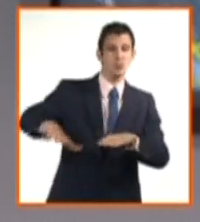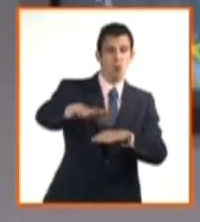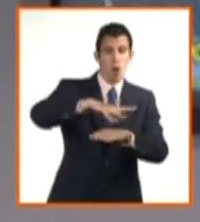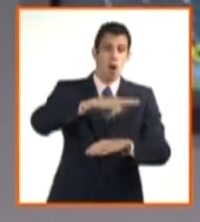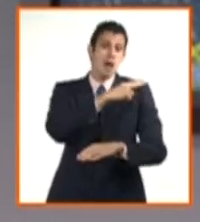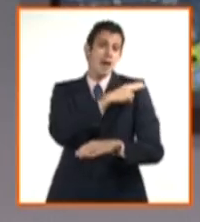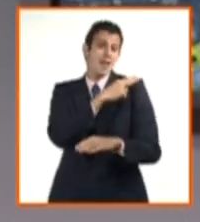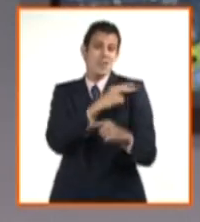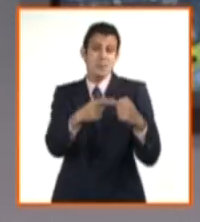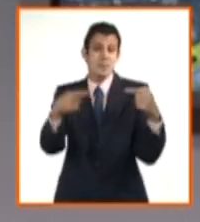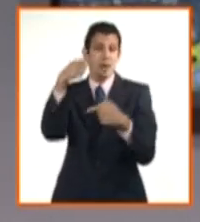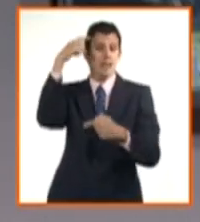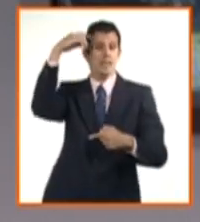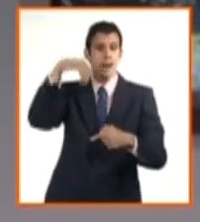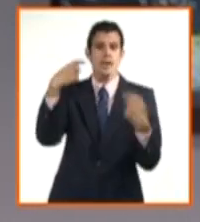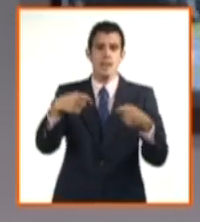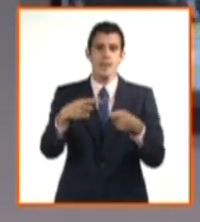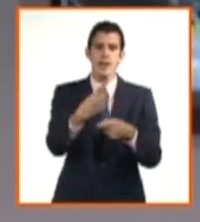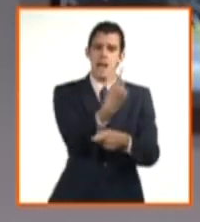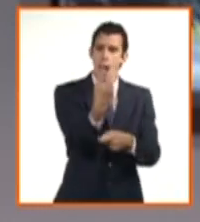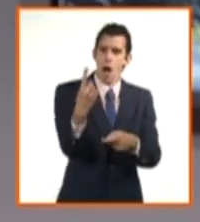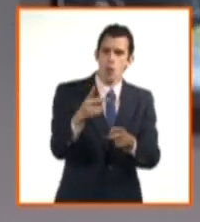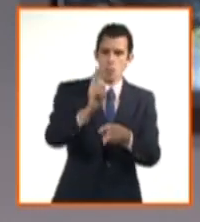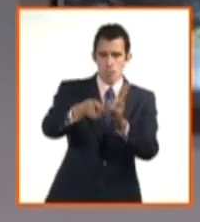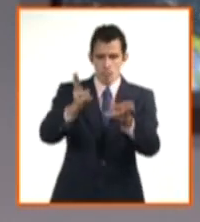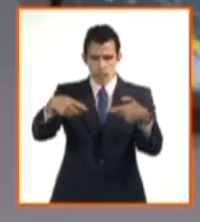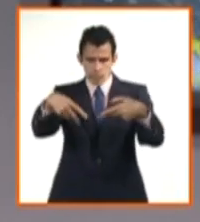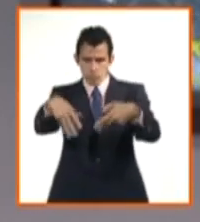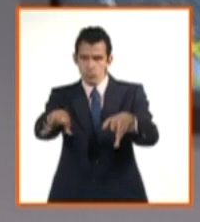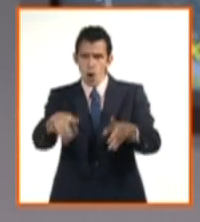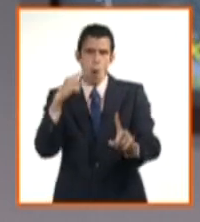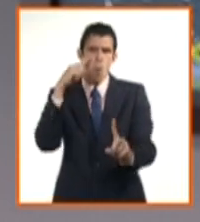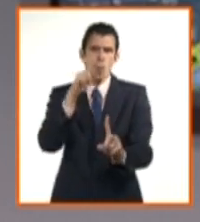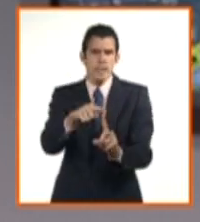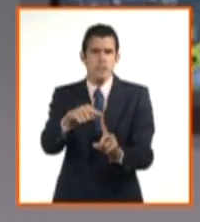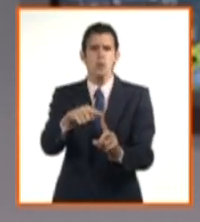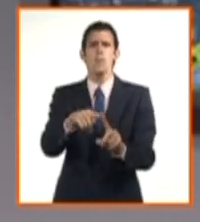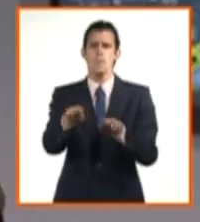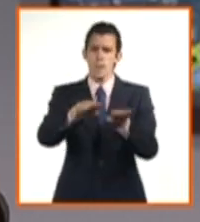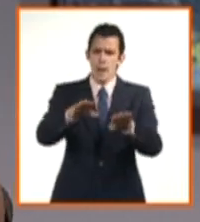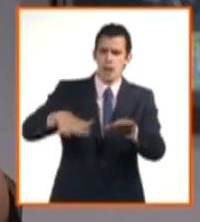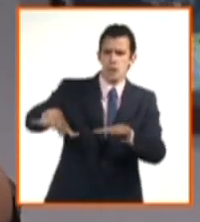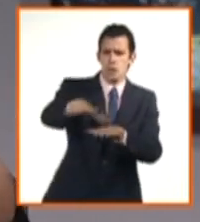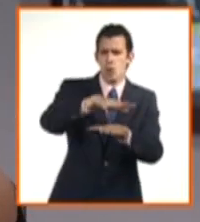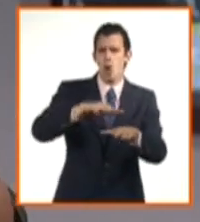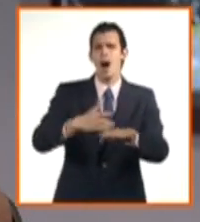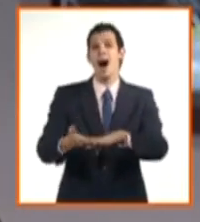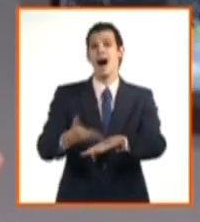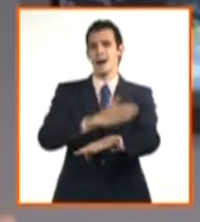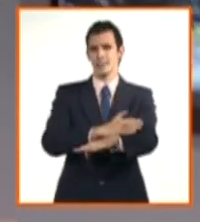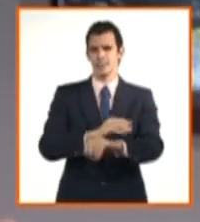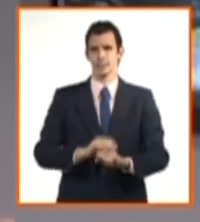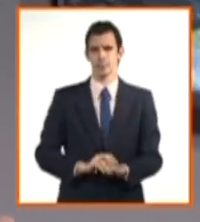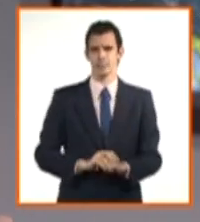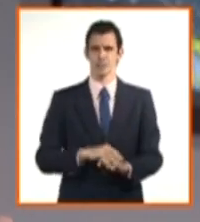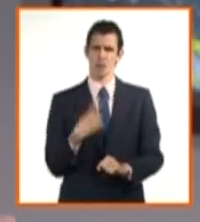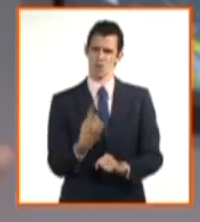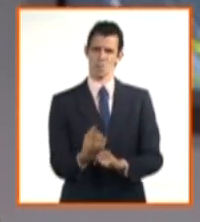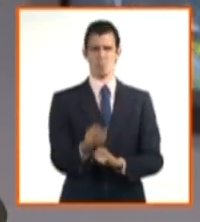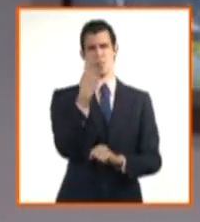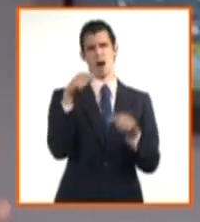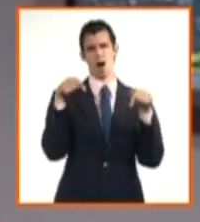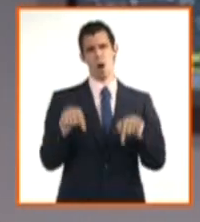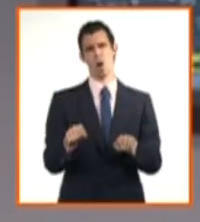hidrometeorológicos las experiencias que hemos tenido de otros eventos que nos han impactado revisar los documentos rectores